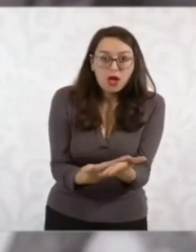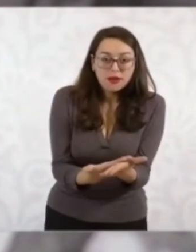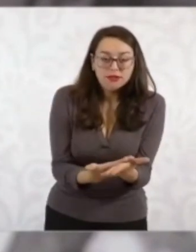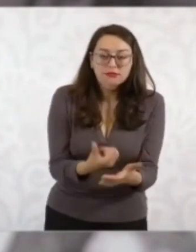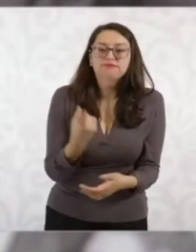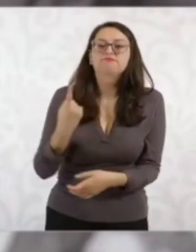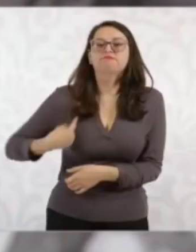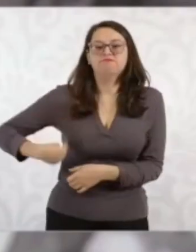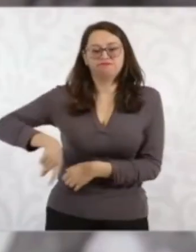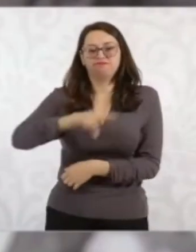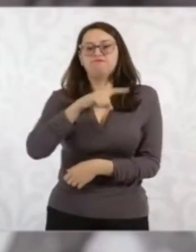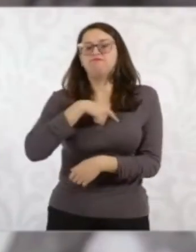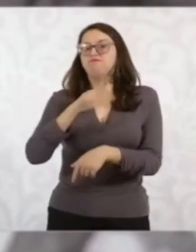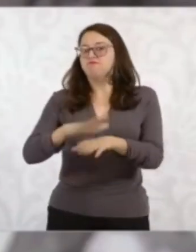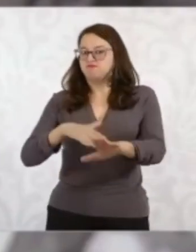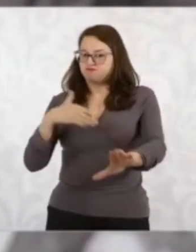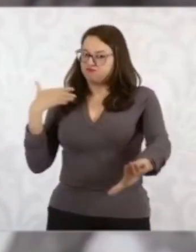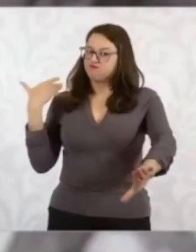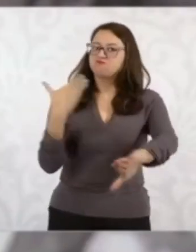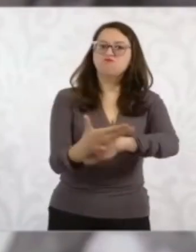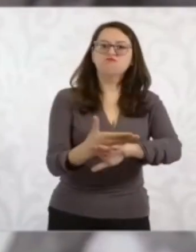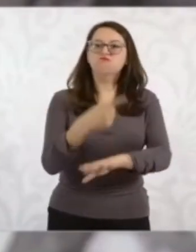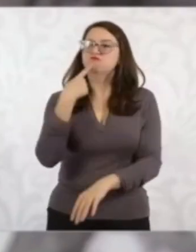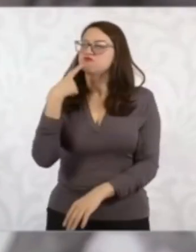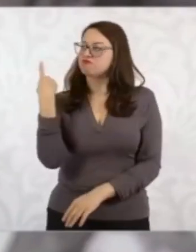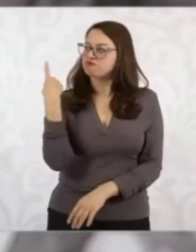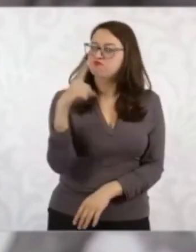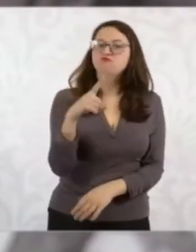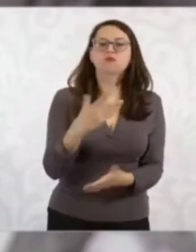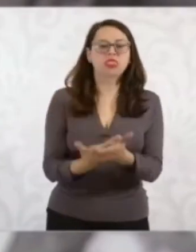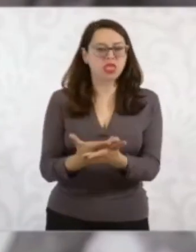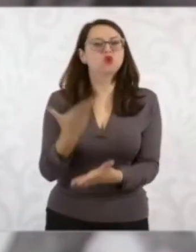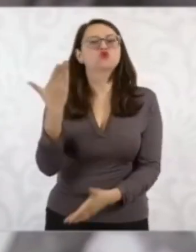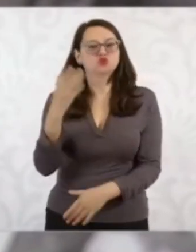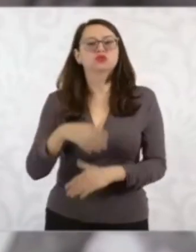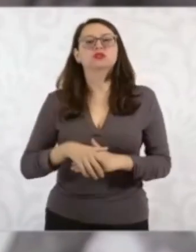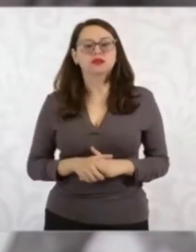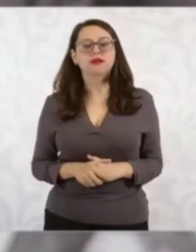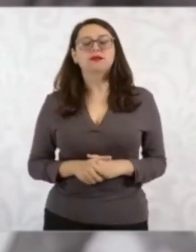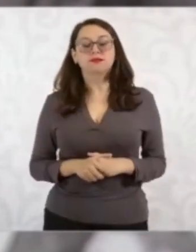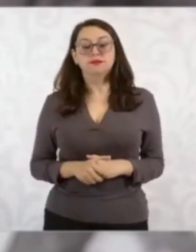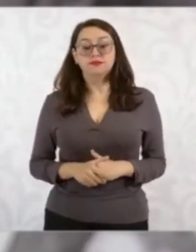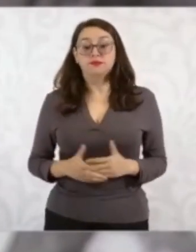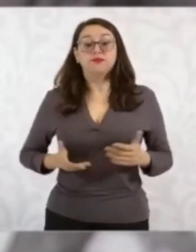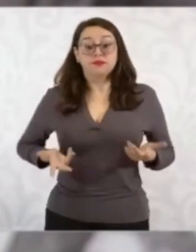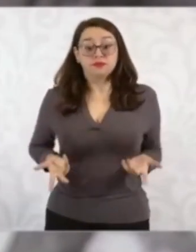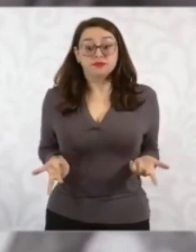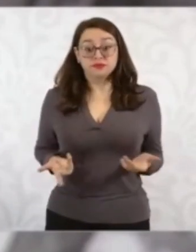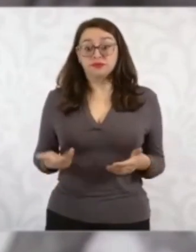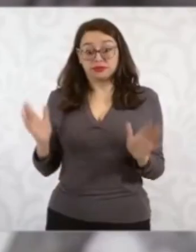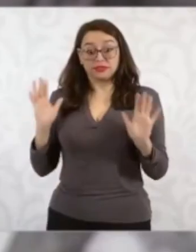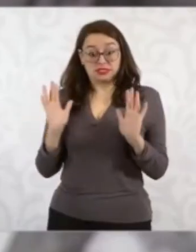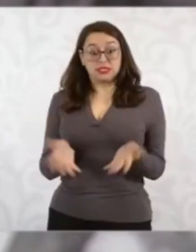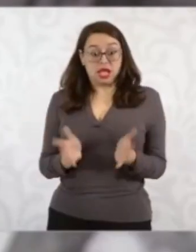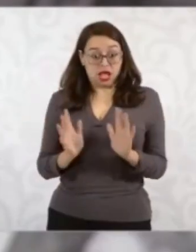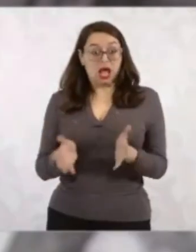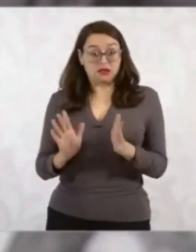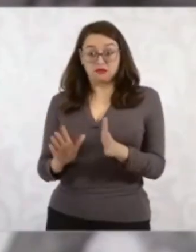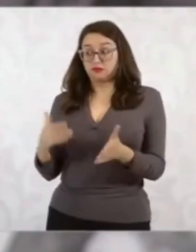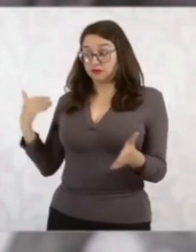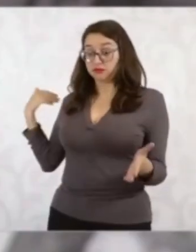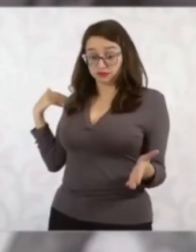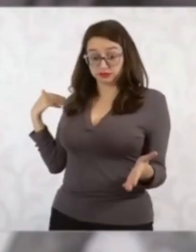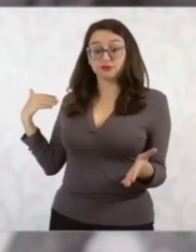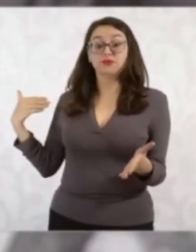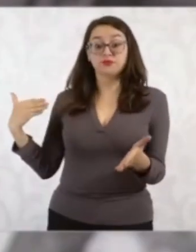la Fiscalía General de la República. Todos los casos. Tan es así que hemos actuado